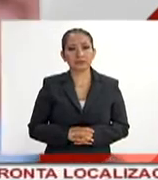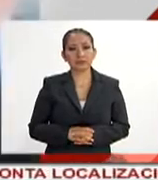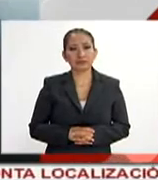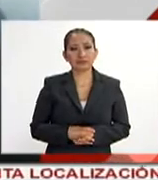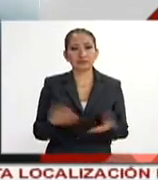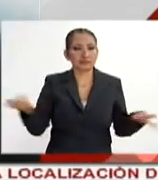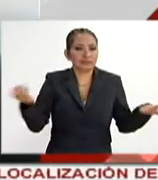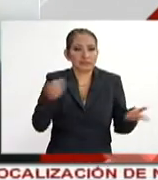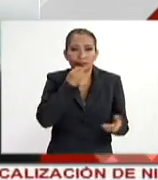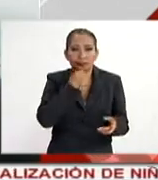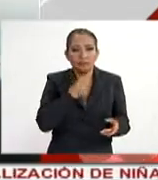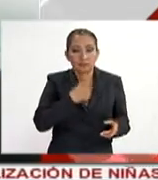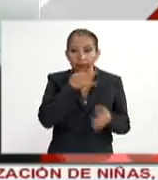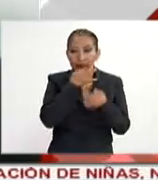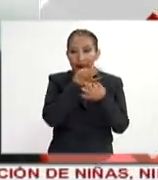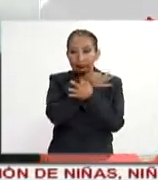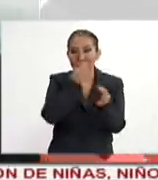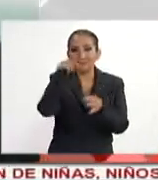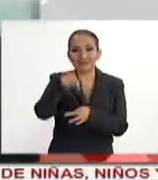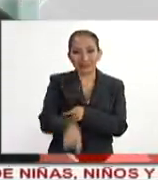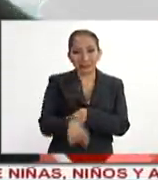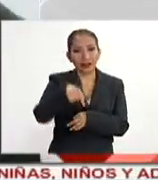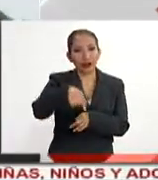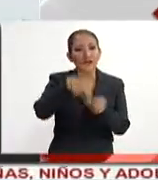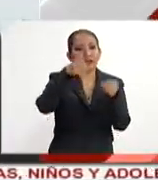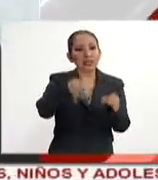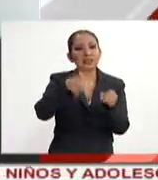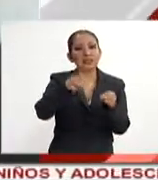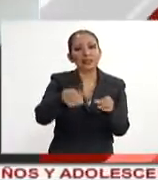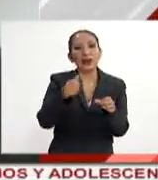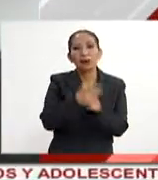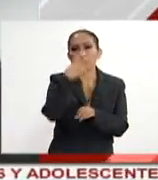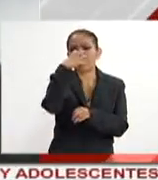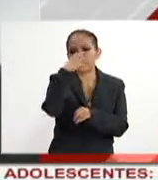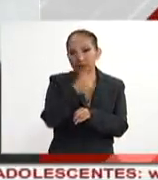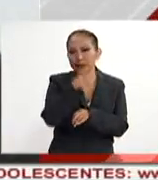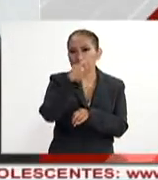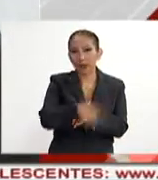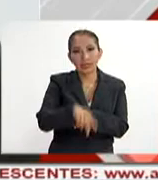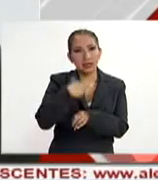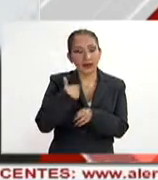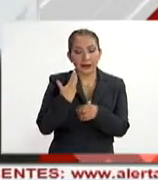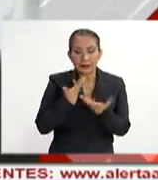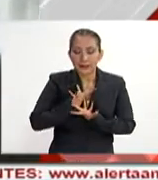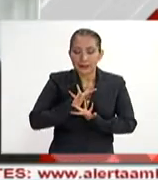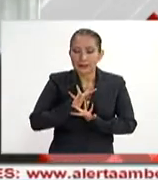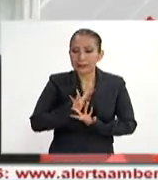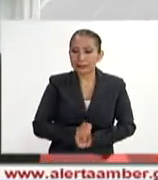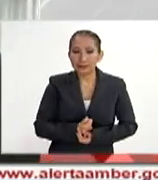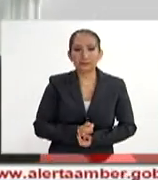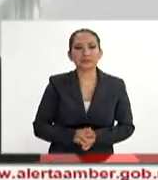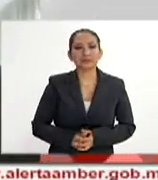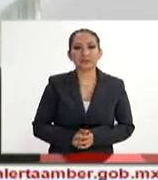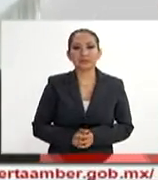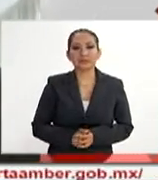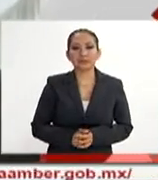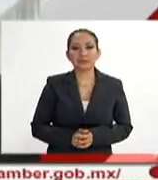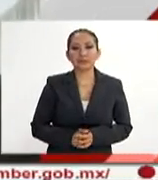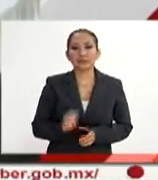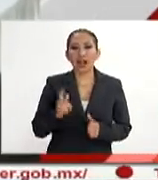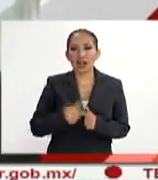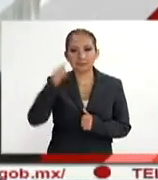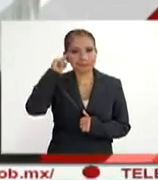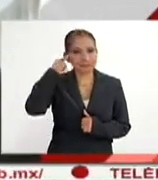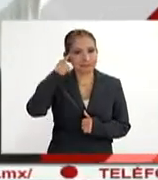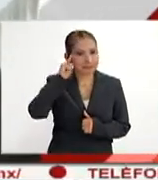En fin, se lo reporto aquí desde estas oficinas con tristeza, con desazón, con algo de